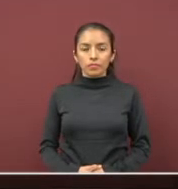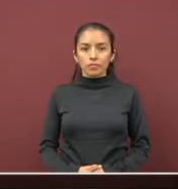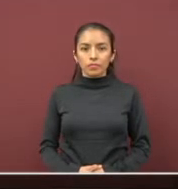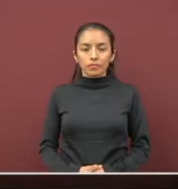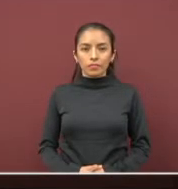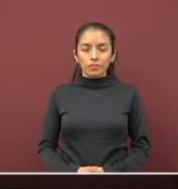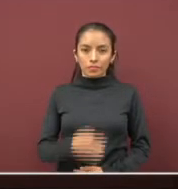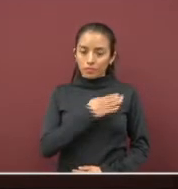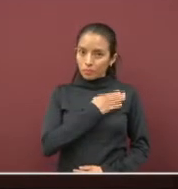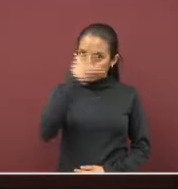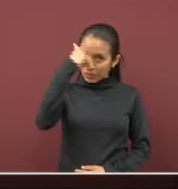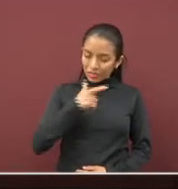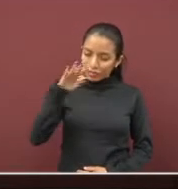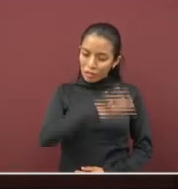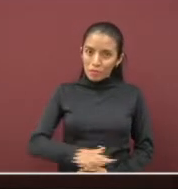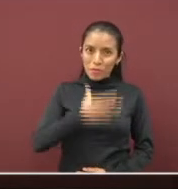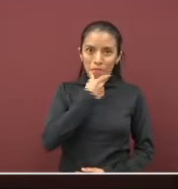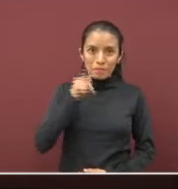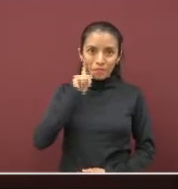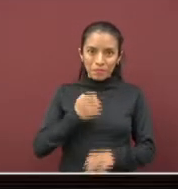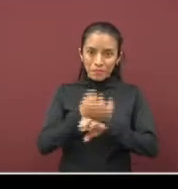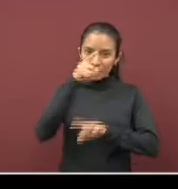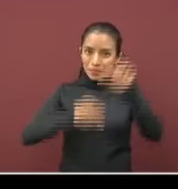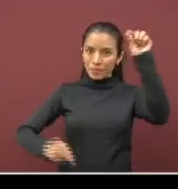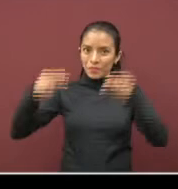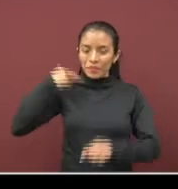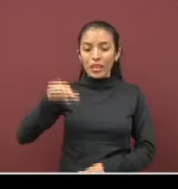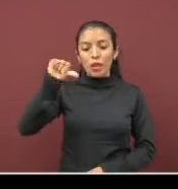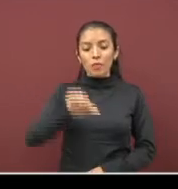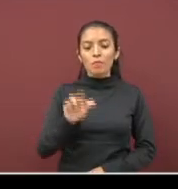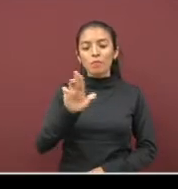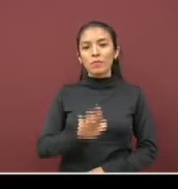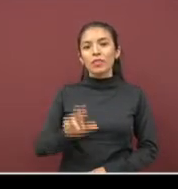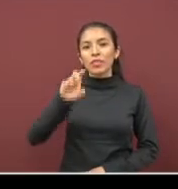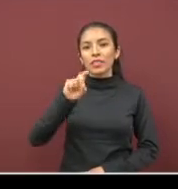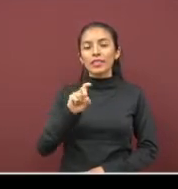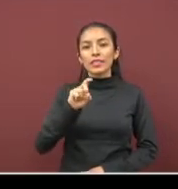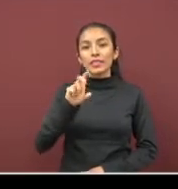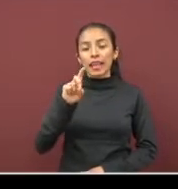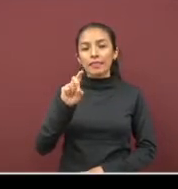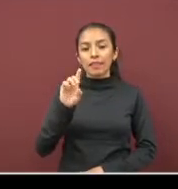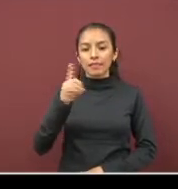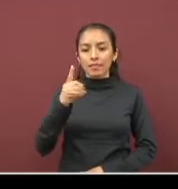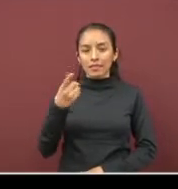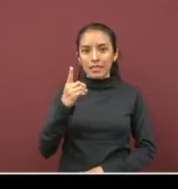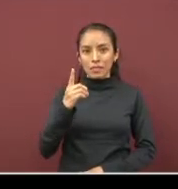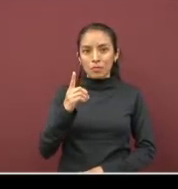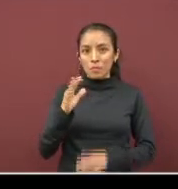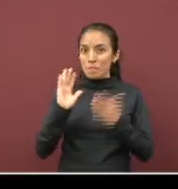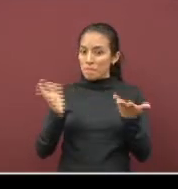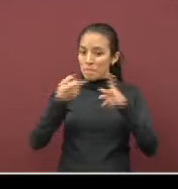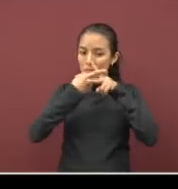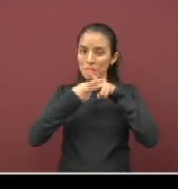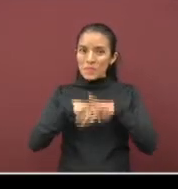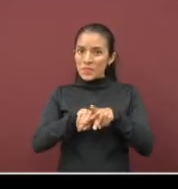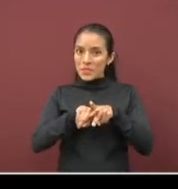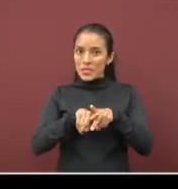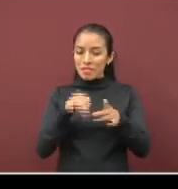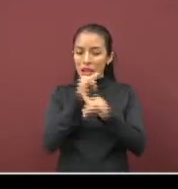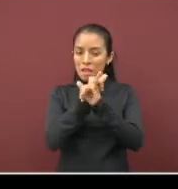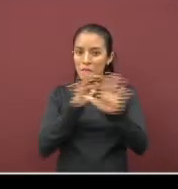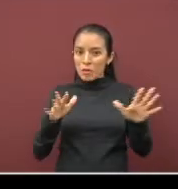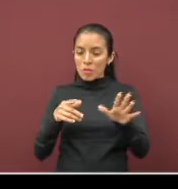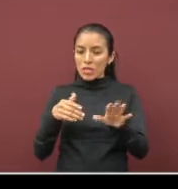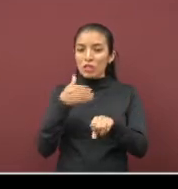buenas noches familia veracruzana es miércoles 30 de diciembre y vamos a dar inicio al informe